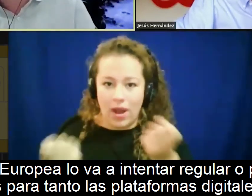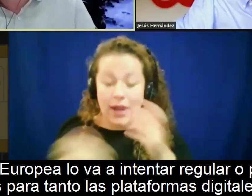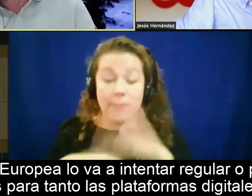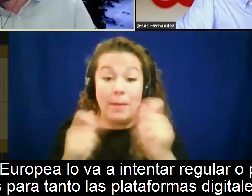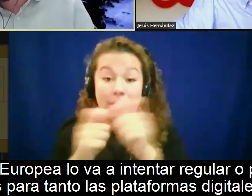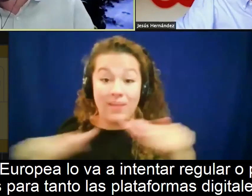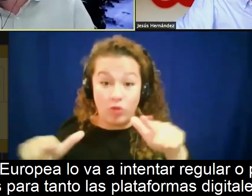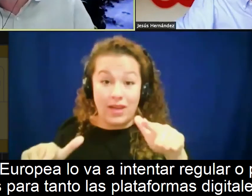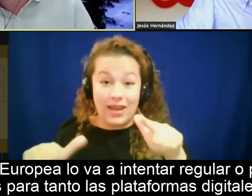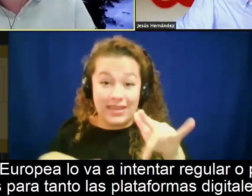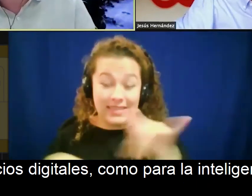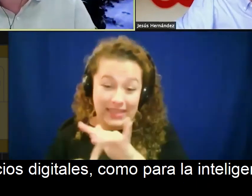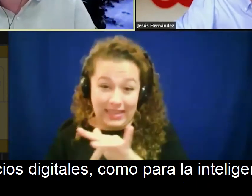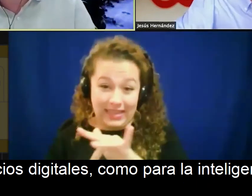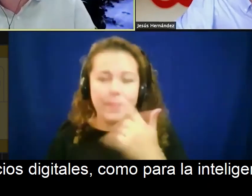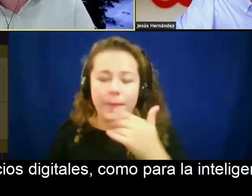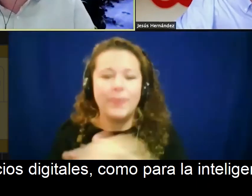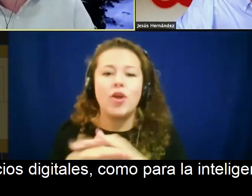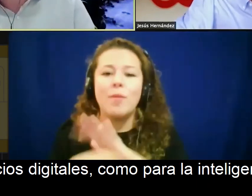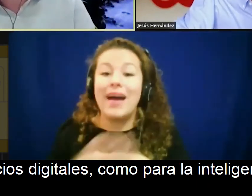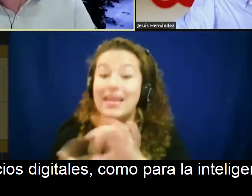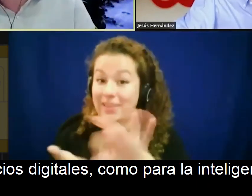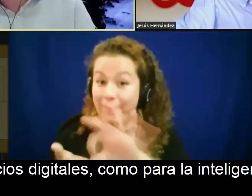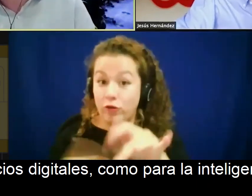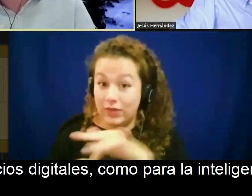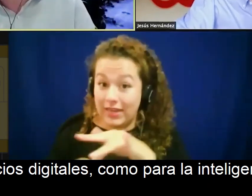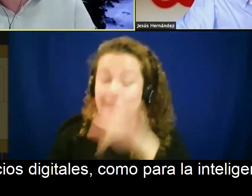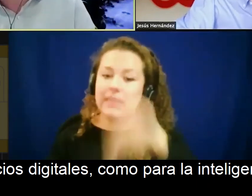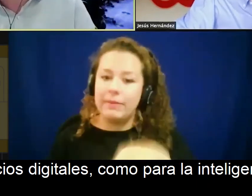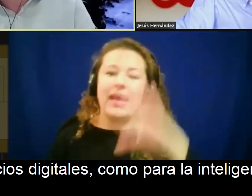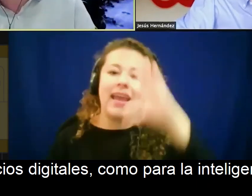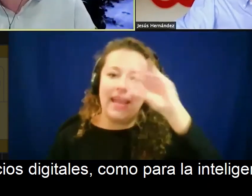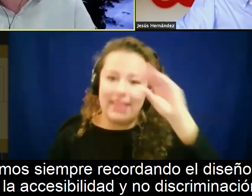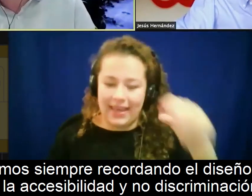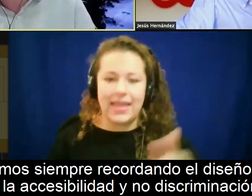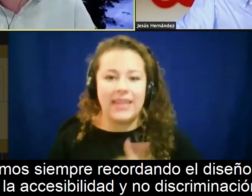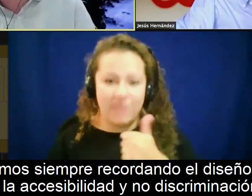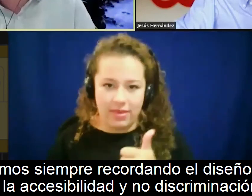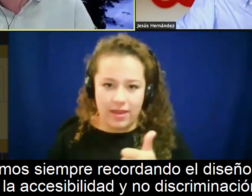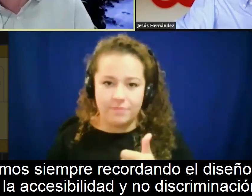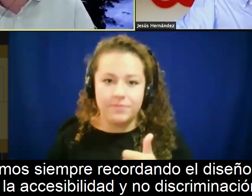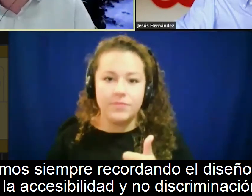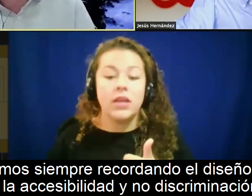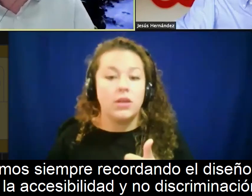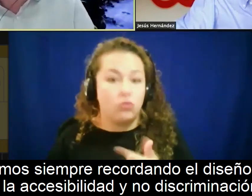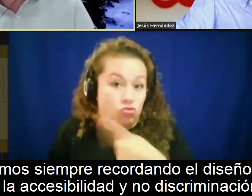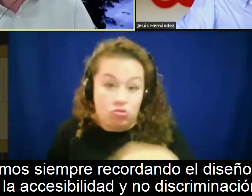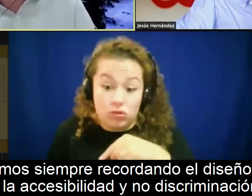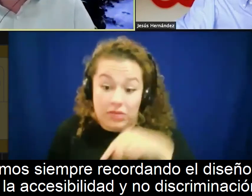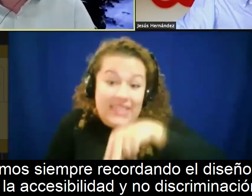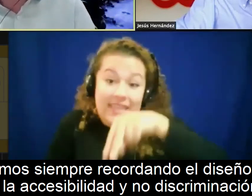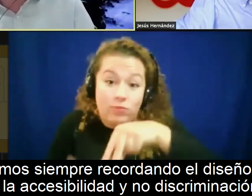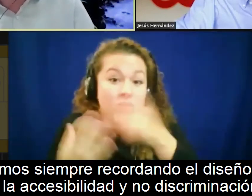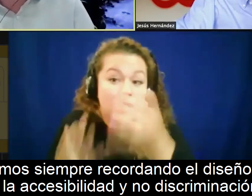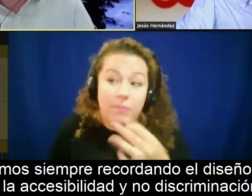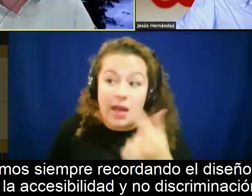para servicios digitales como para la inteligencia artificial. Así que ahí estaremos, nosotros siempre recordando pues